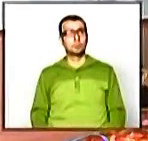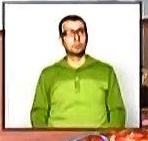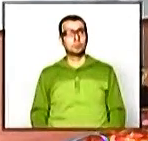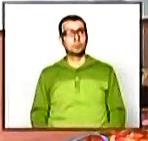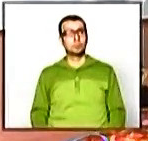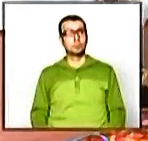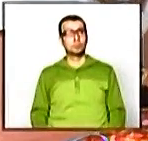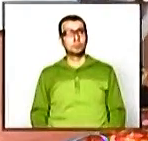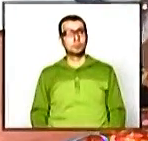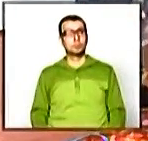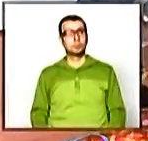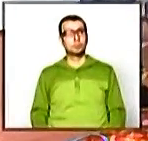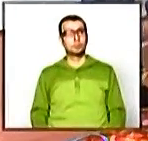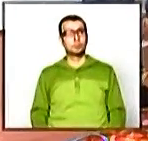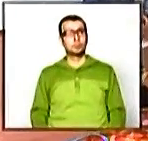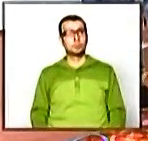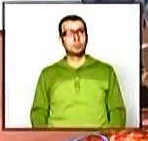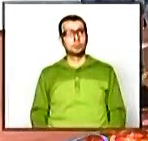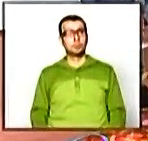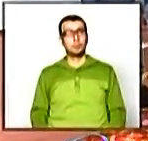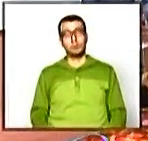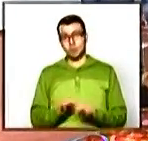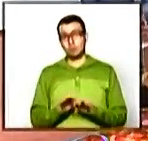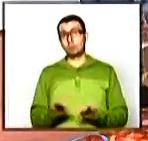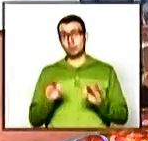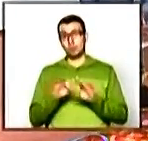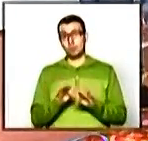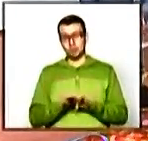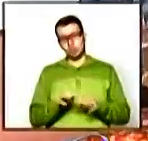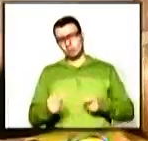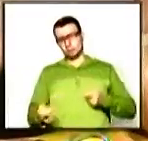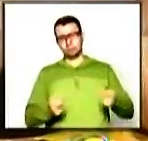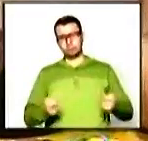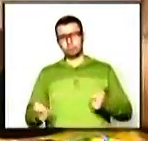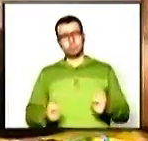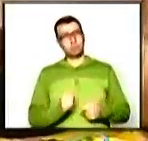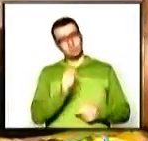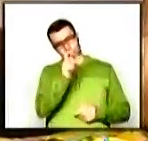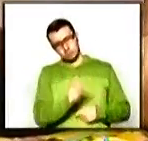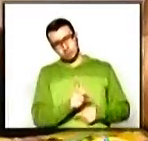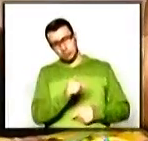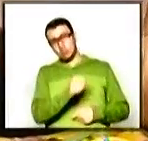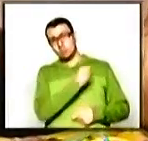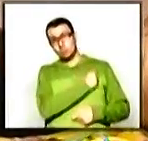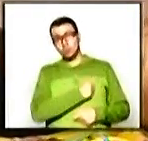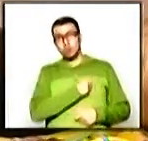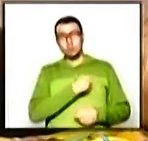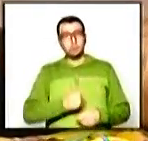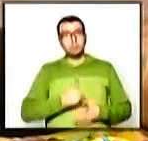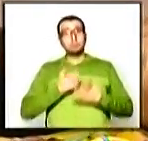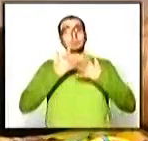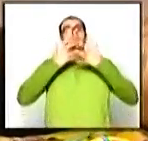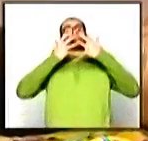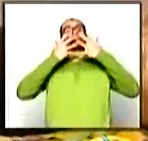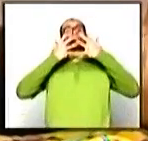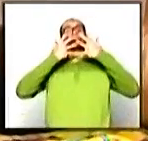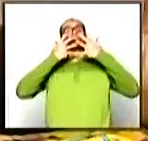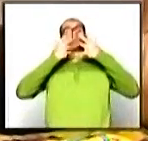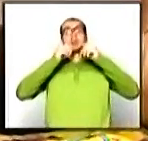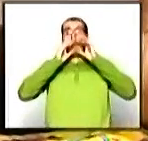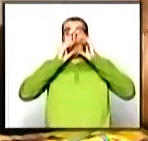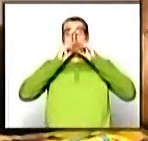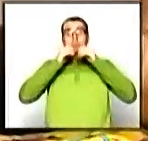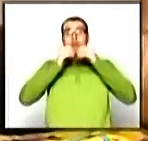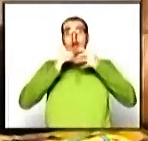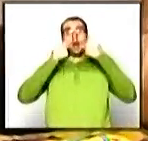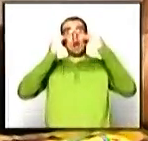Es muy importante en el proceso de hacer los ajustes, donde le pedimos al paciente que por favor inhale y exhale con la boca abierta.